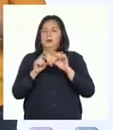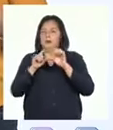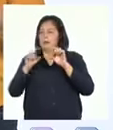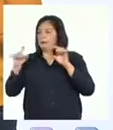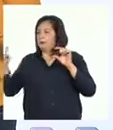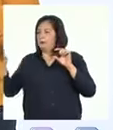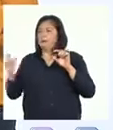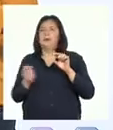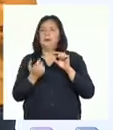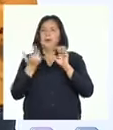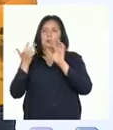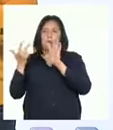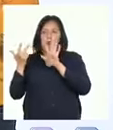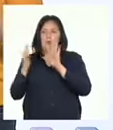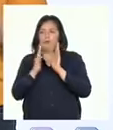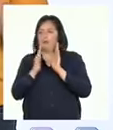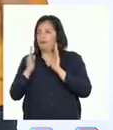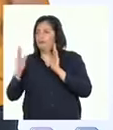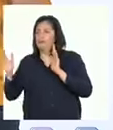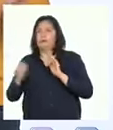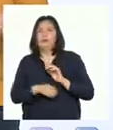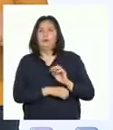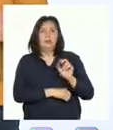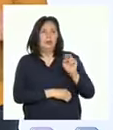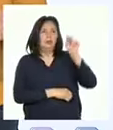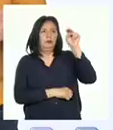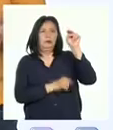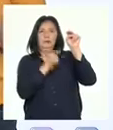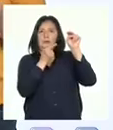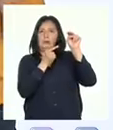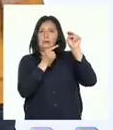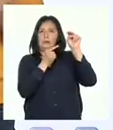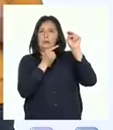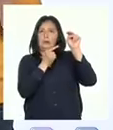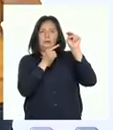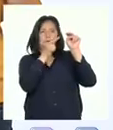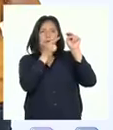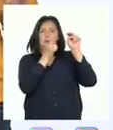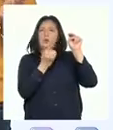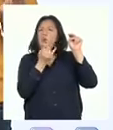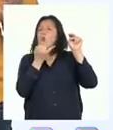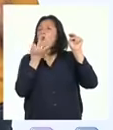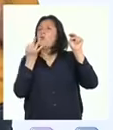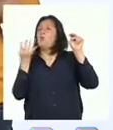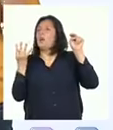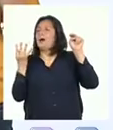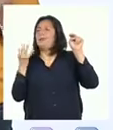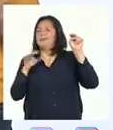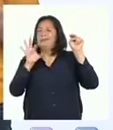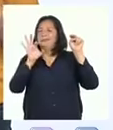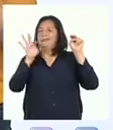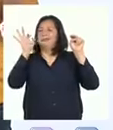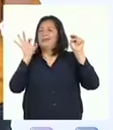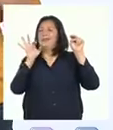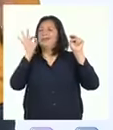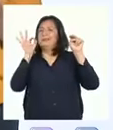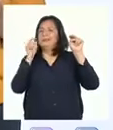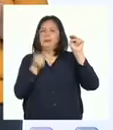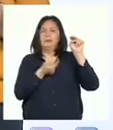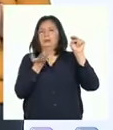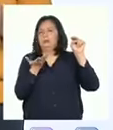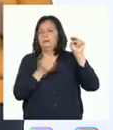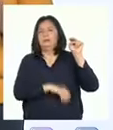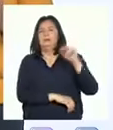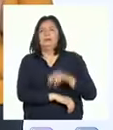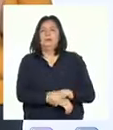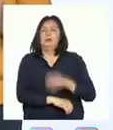barra en 8 partes iguales. El numerador indica cuántas de esas partes se toman o